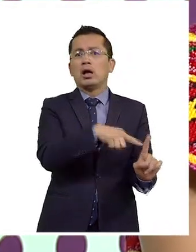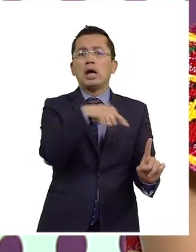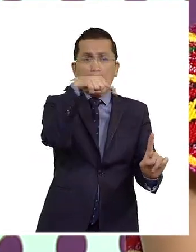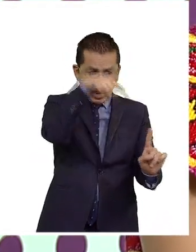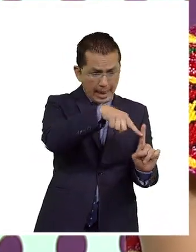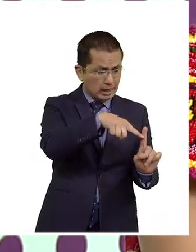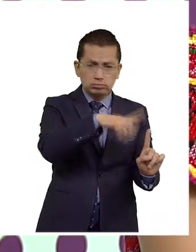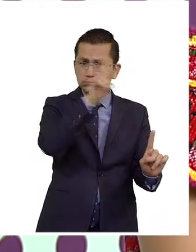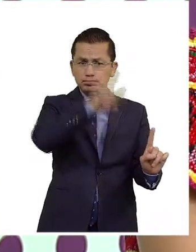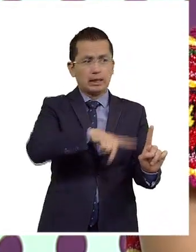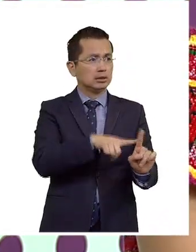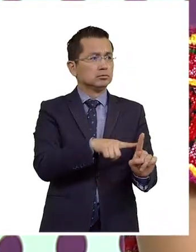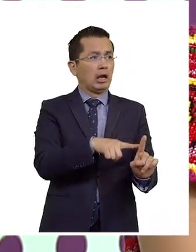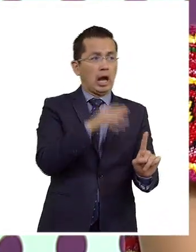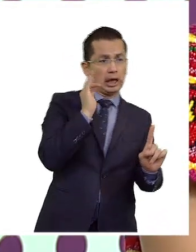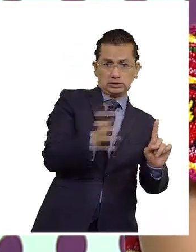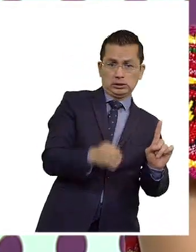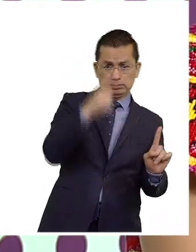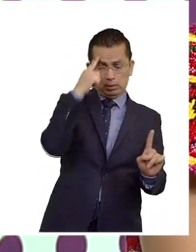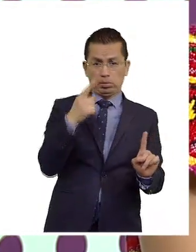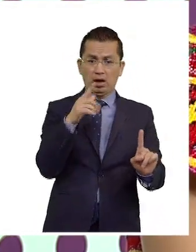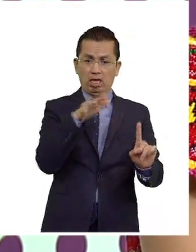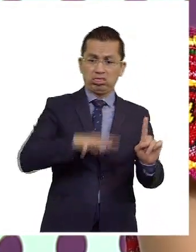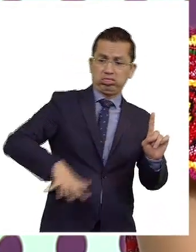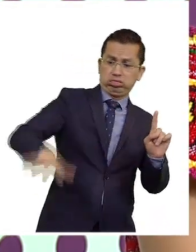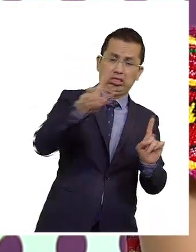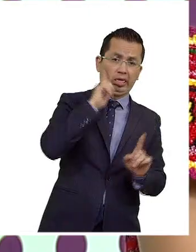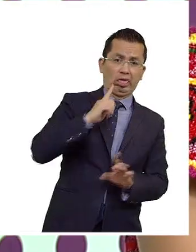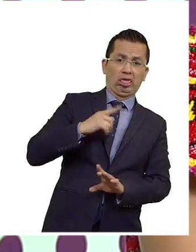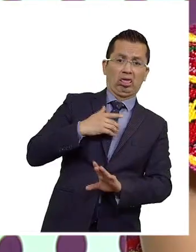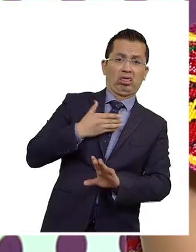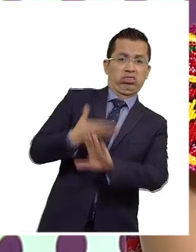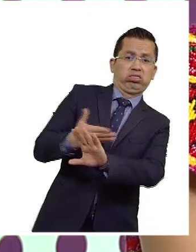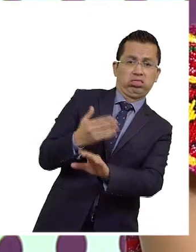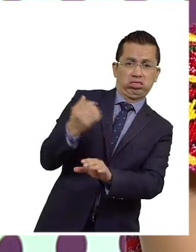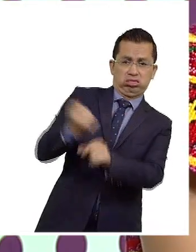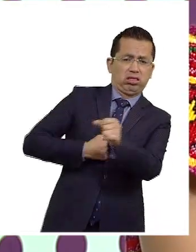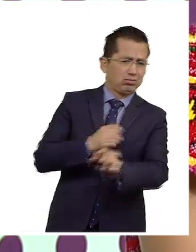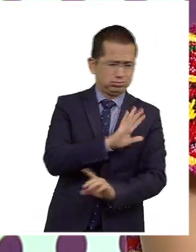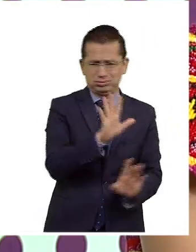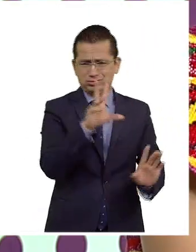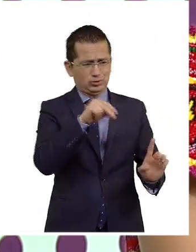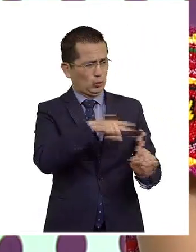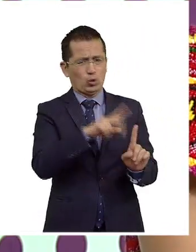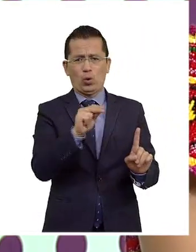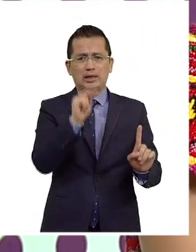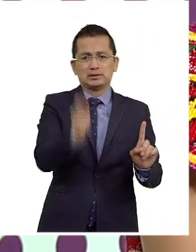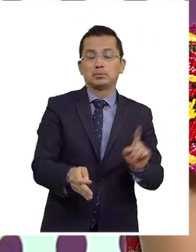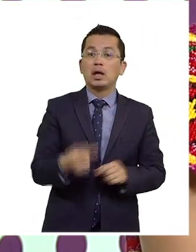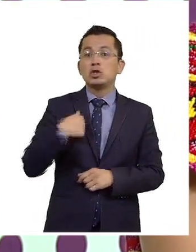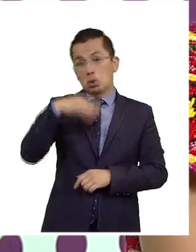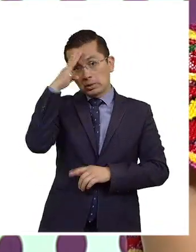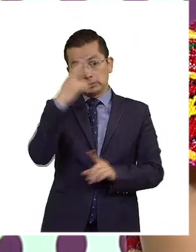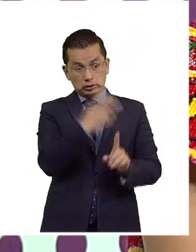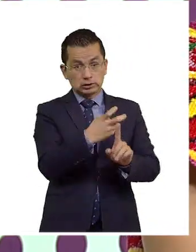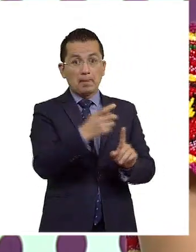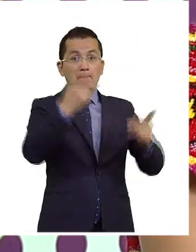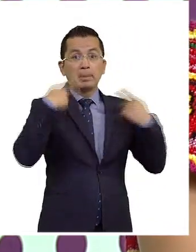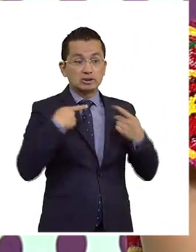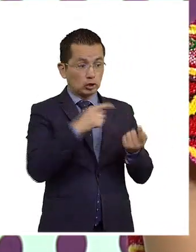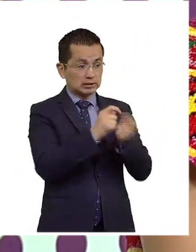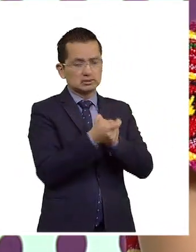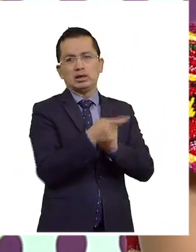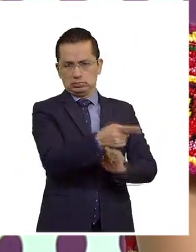se lo permite y él no permite eso en su entorno. Claro. Yo creo que incluso estas personas trans son agentes de cambio, Claro, ¿no?